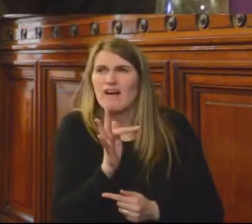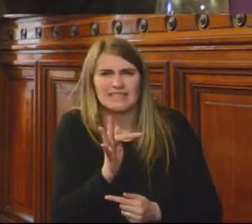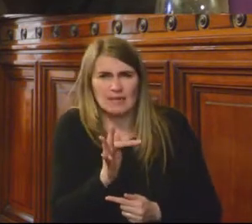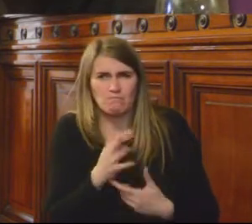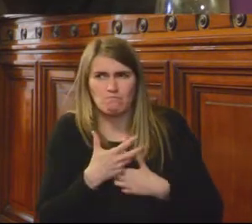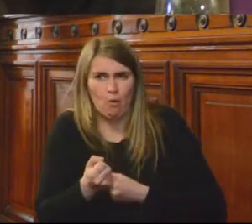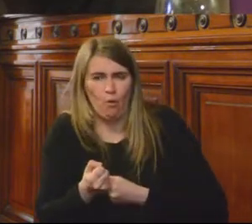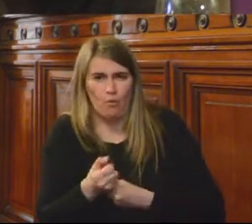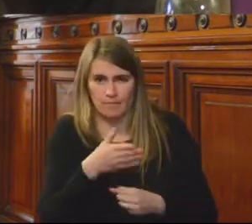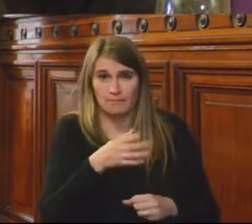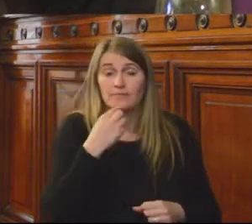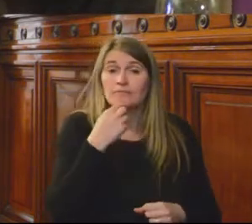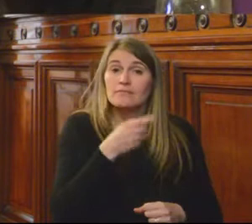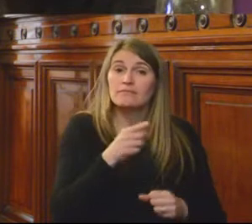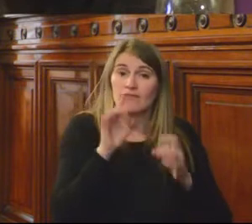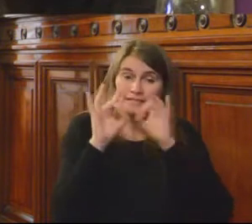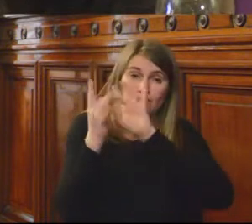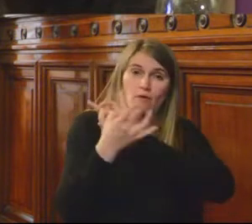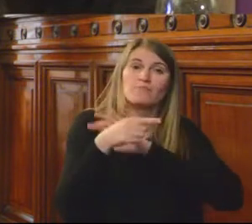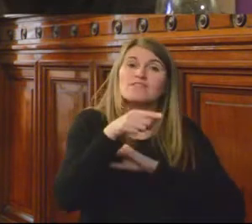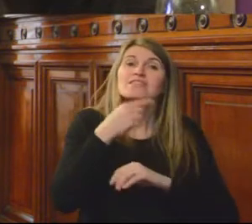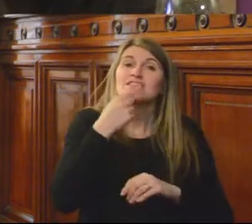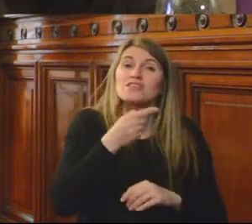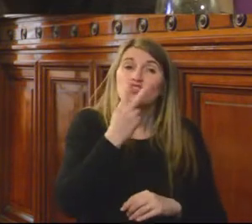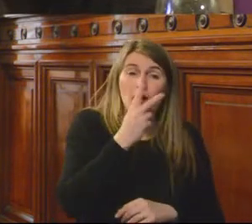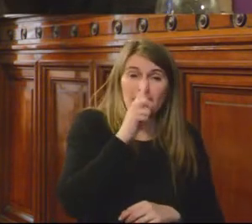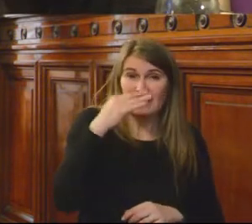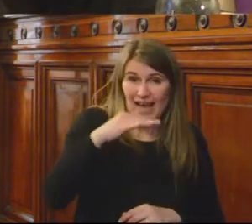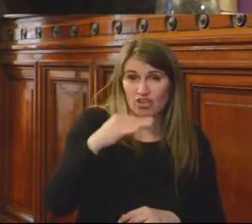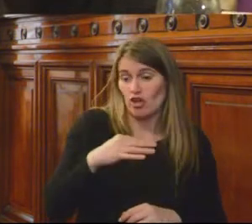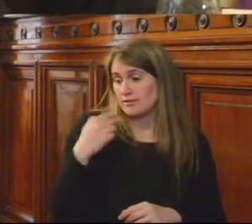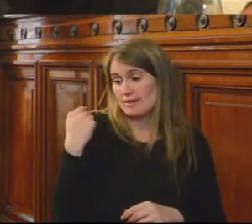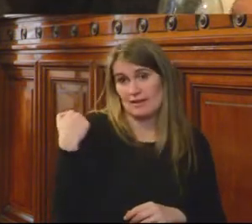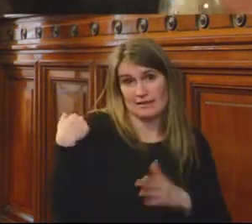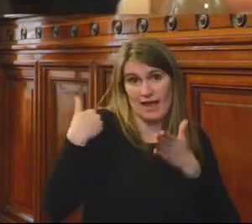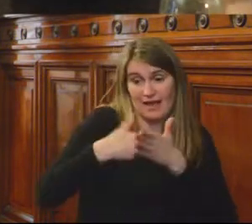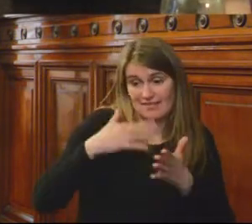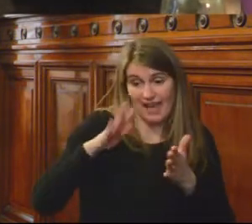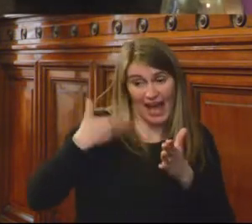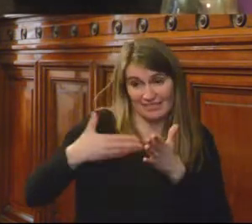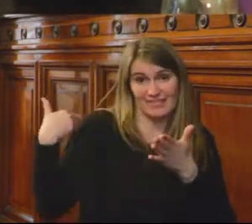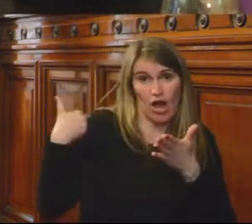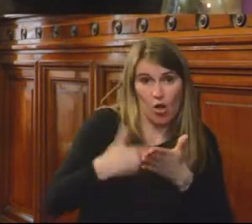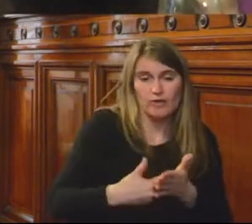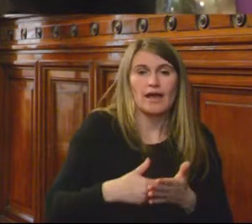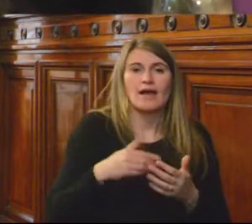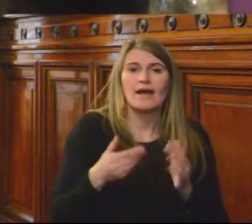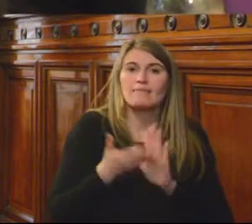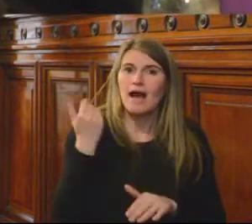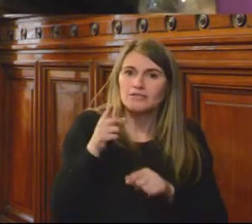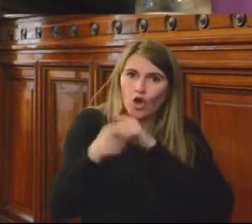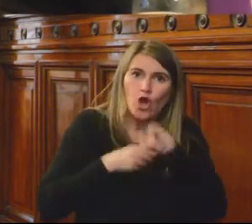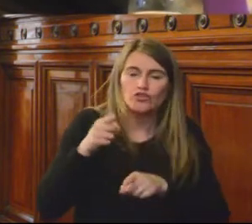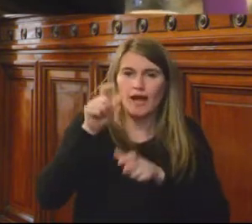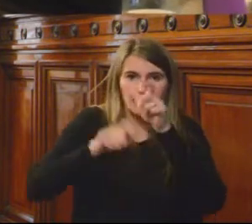nuestro país, en 2013, 2014 y 2017. Aumentando cada vez más la letalidad contra el pueblo venezolano. Hay una